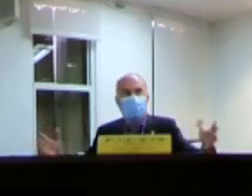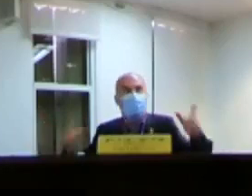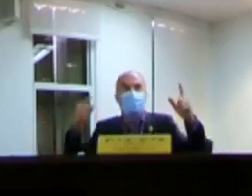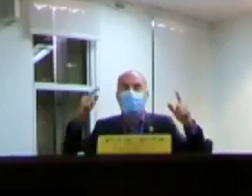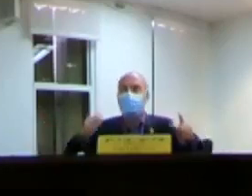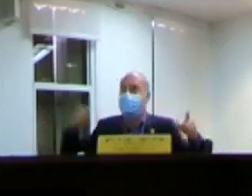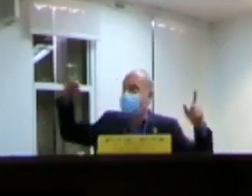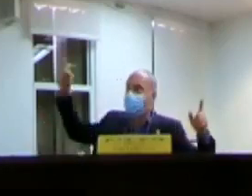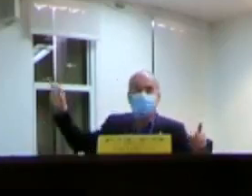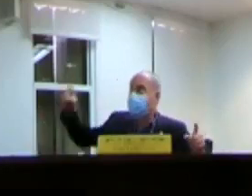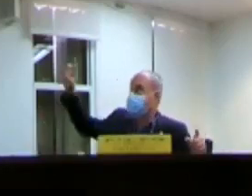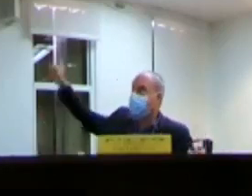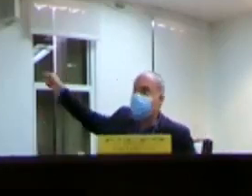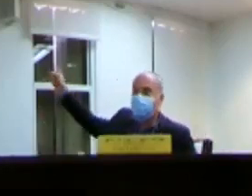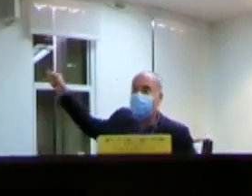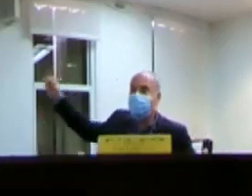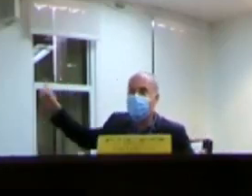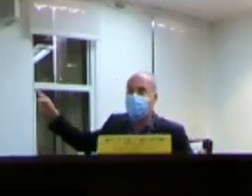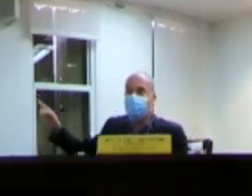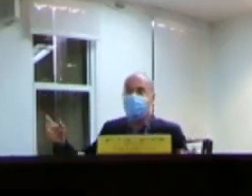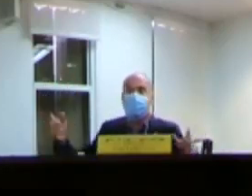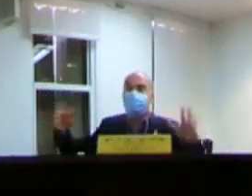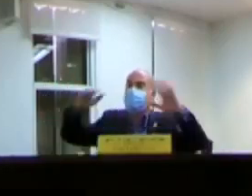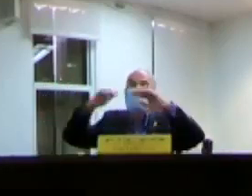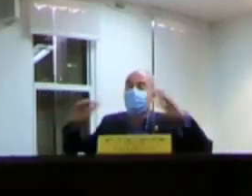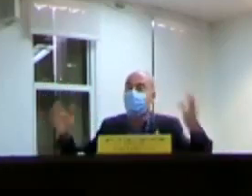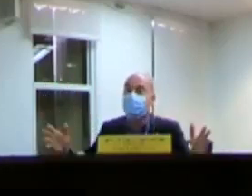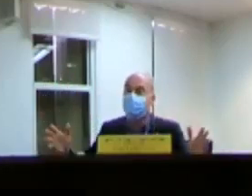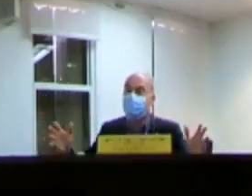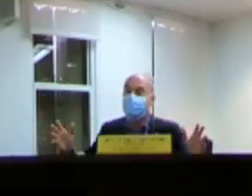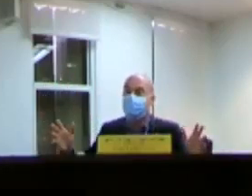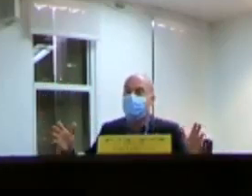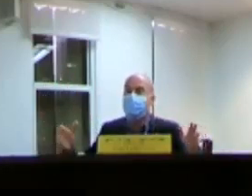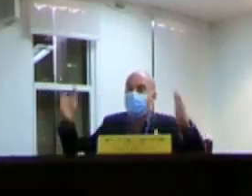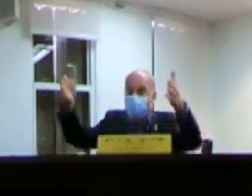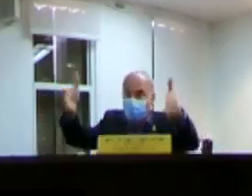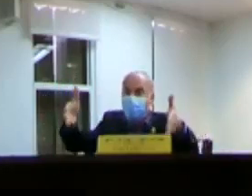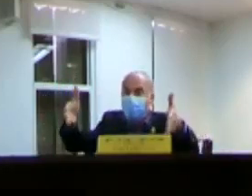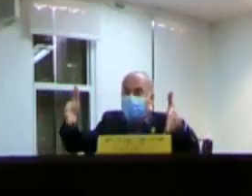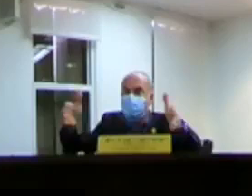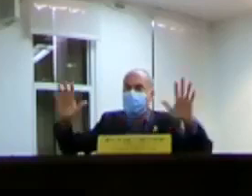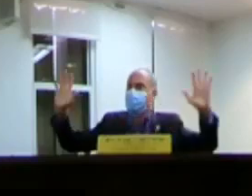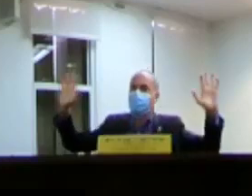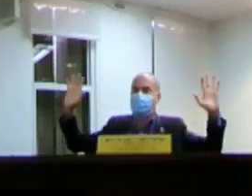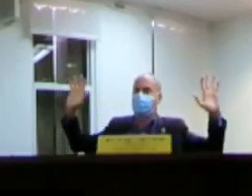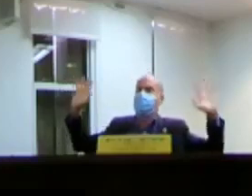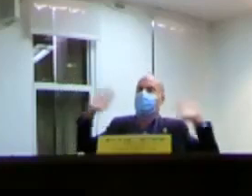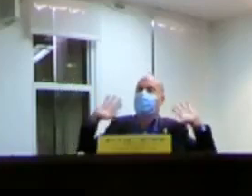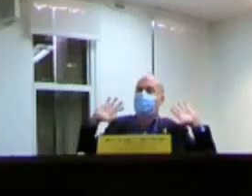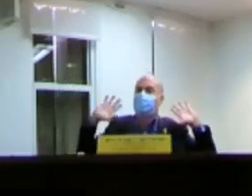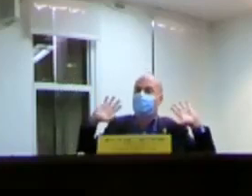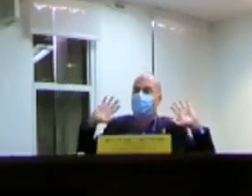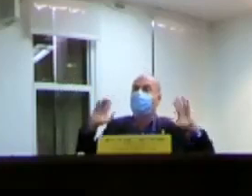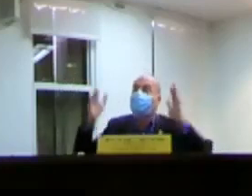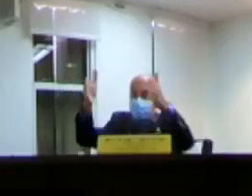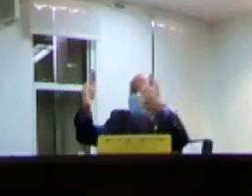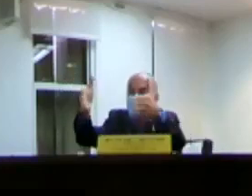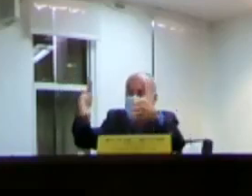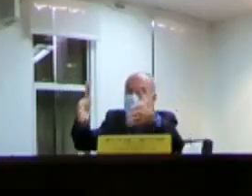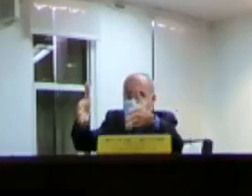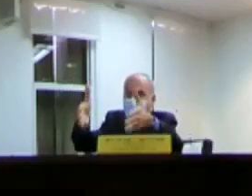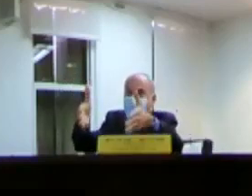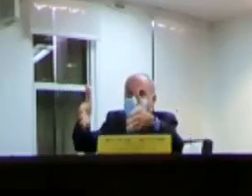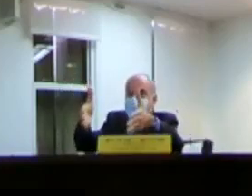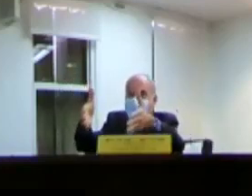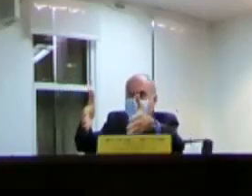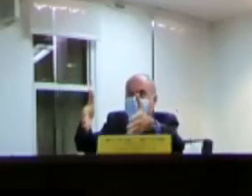condiciones. Y el que nos está oyendo en la calle, que se va la luz todos los días por culpa de la generación, porque se va la luz. Te quiero que